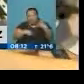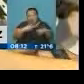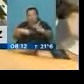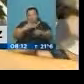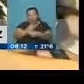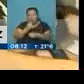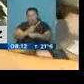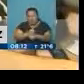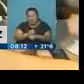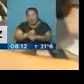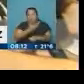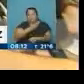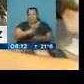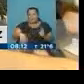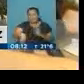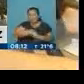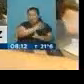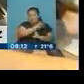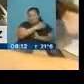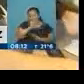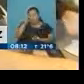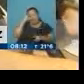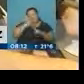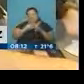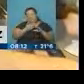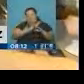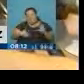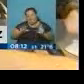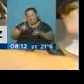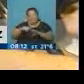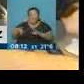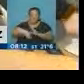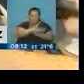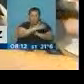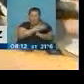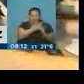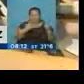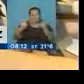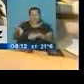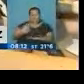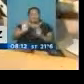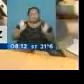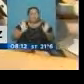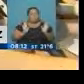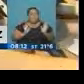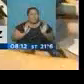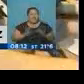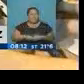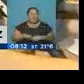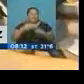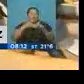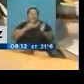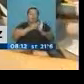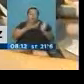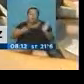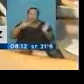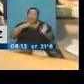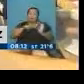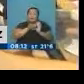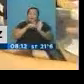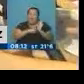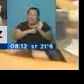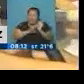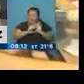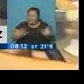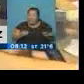sus funciones, y la presidenta se puede, o expresidenta ya en ese entonces, se puede retirar, pero haciendo las cosas como corresponde, y la